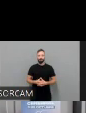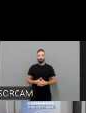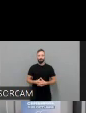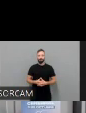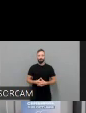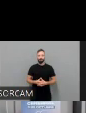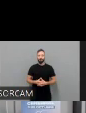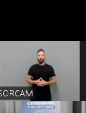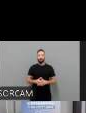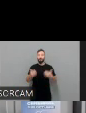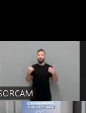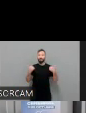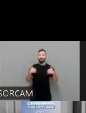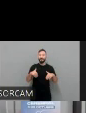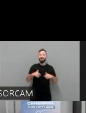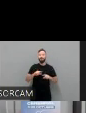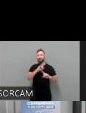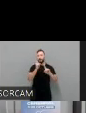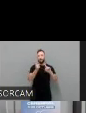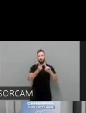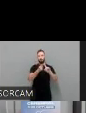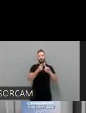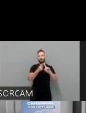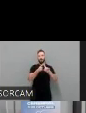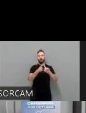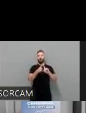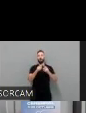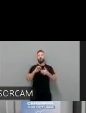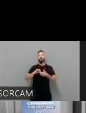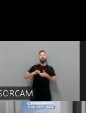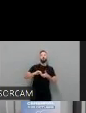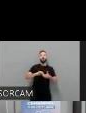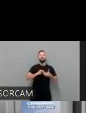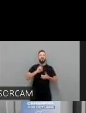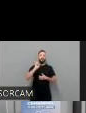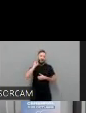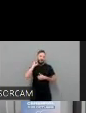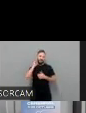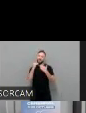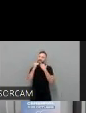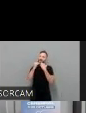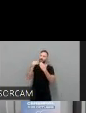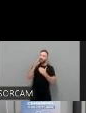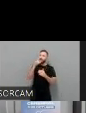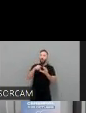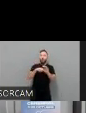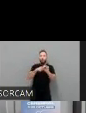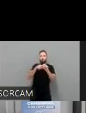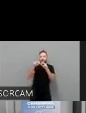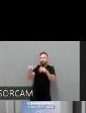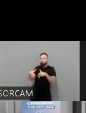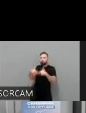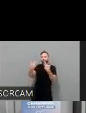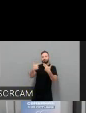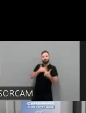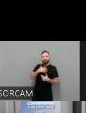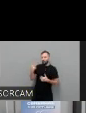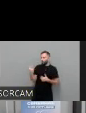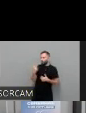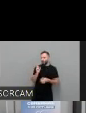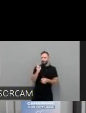Vale. Bueno, lo primero agradecer a la Confederación por dejarnos este huequito, nosotras encantadas de